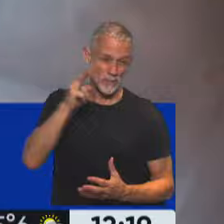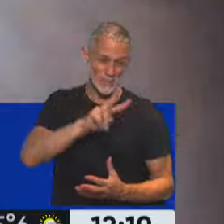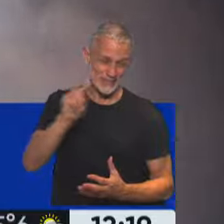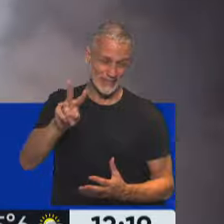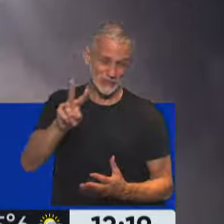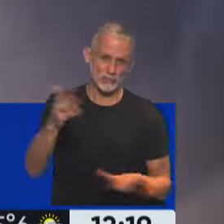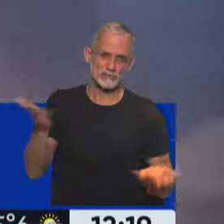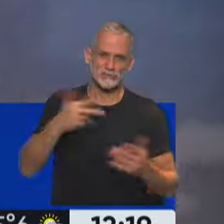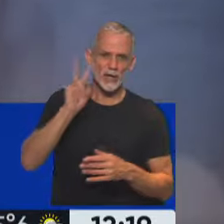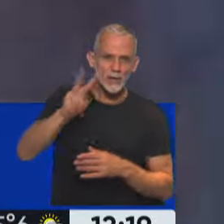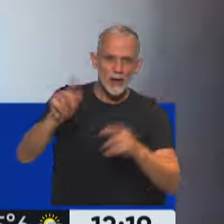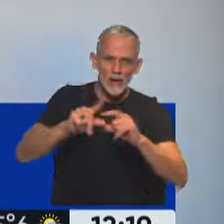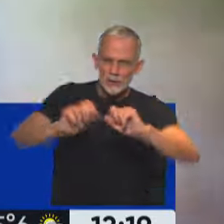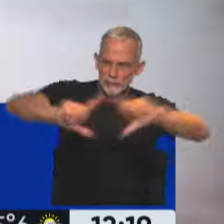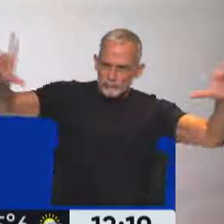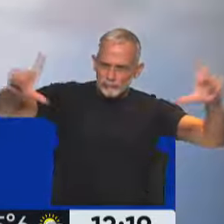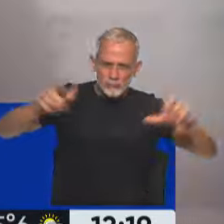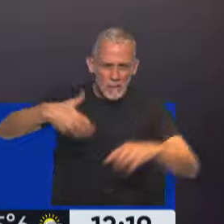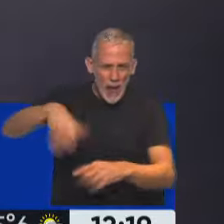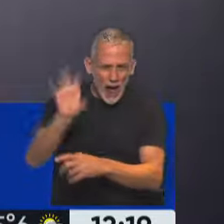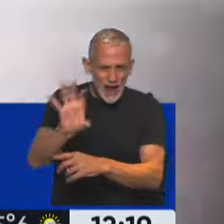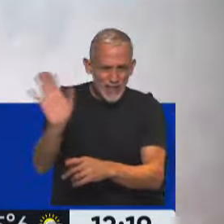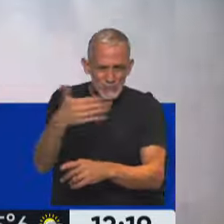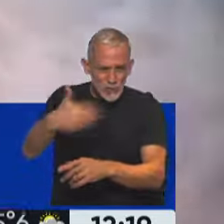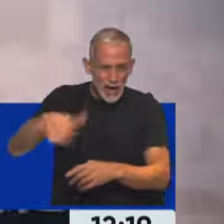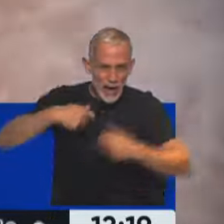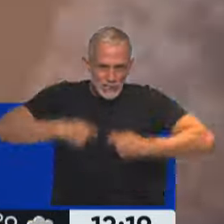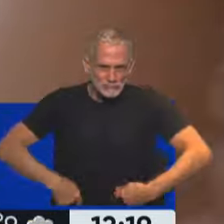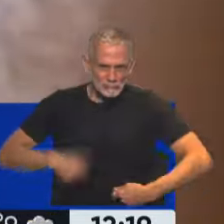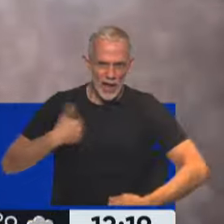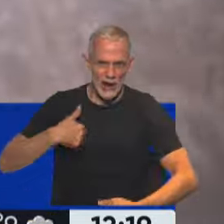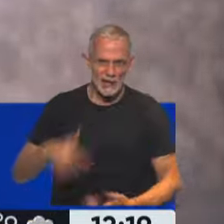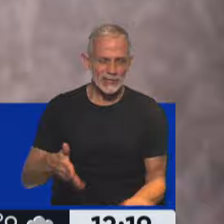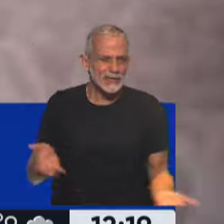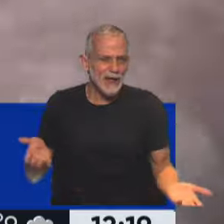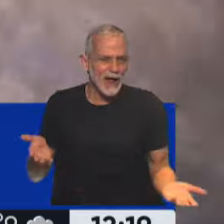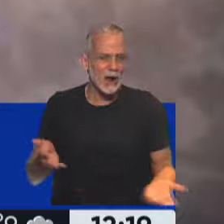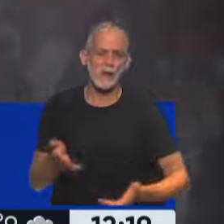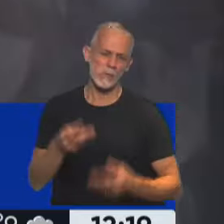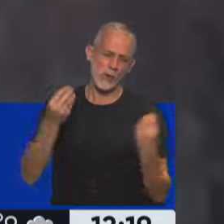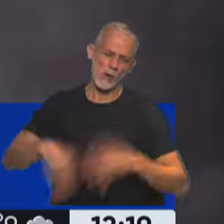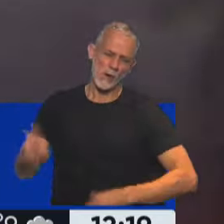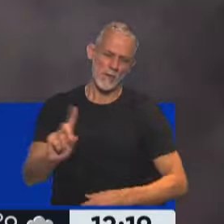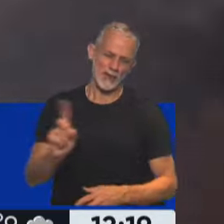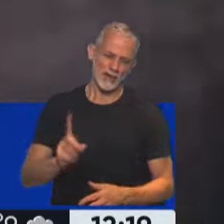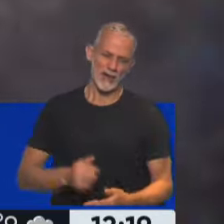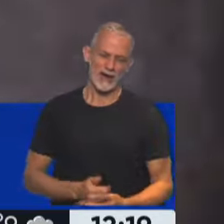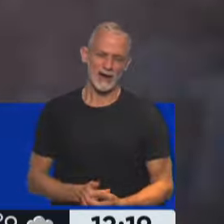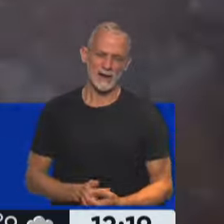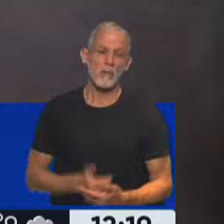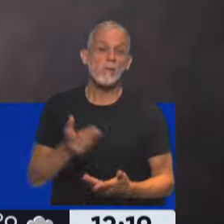celebración, y ver el partido en pantalla gigante, todo con la camiseta de Argentina, no se le iban a perder y no se lo perdieron.